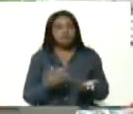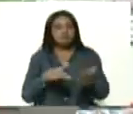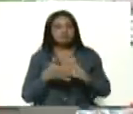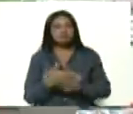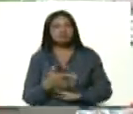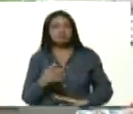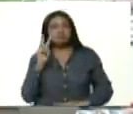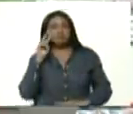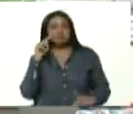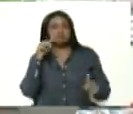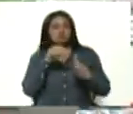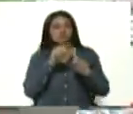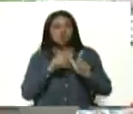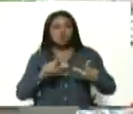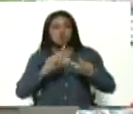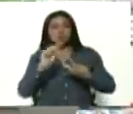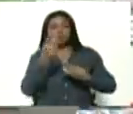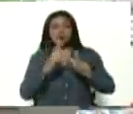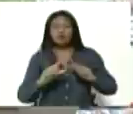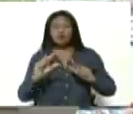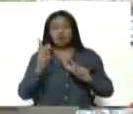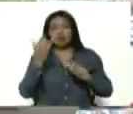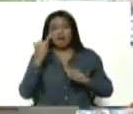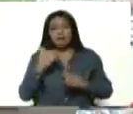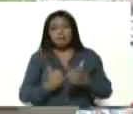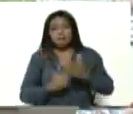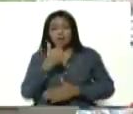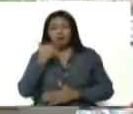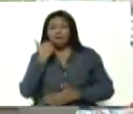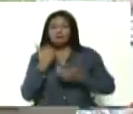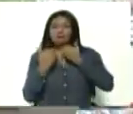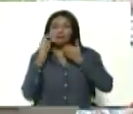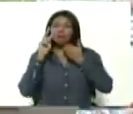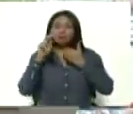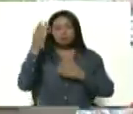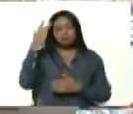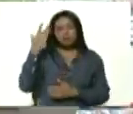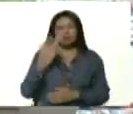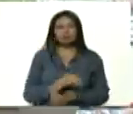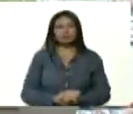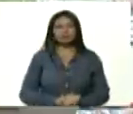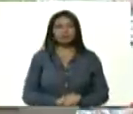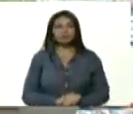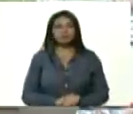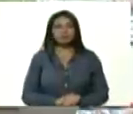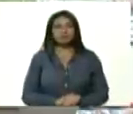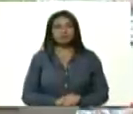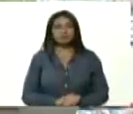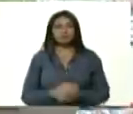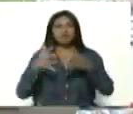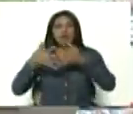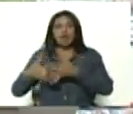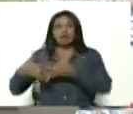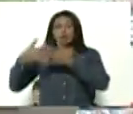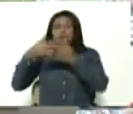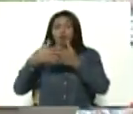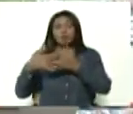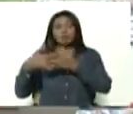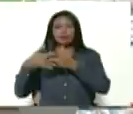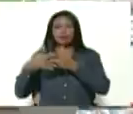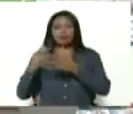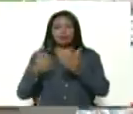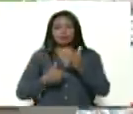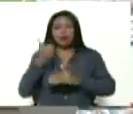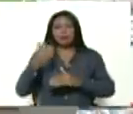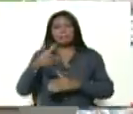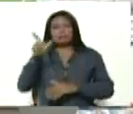coloca el epicentro de esta pandemia en nuestro continente, como ustedes bien lo saben, en los Estados Unidos de Norteamérica,